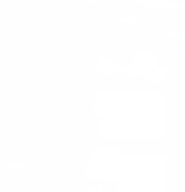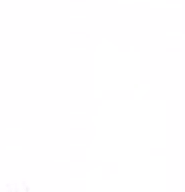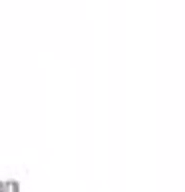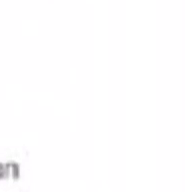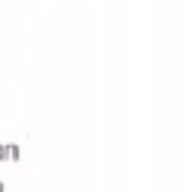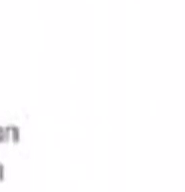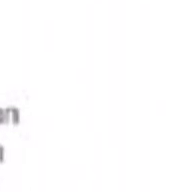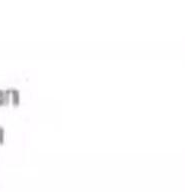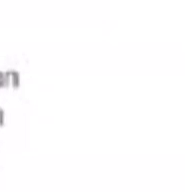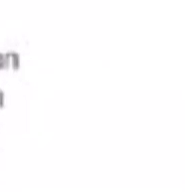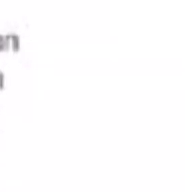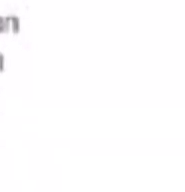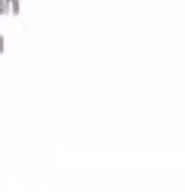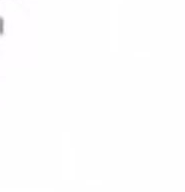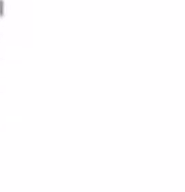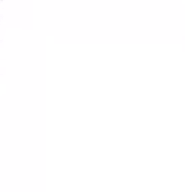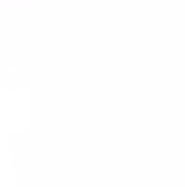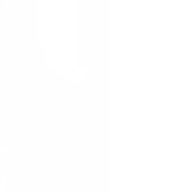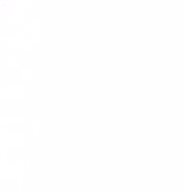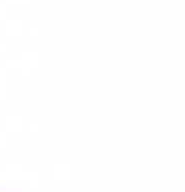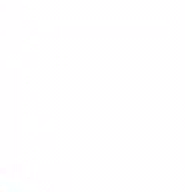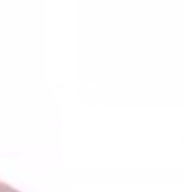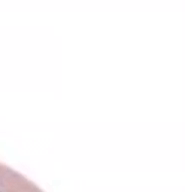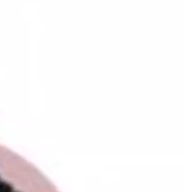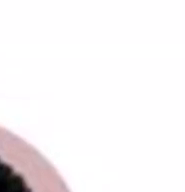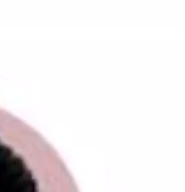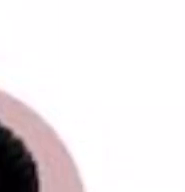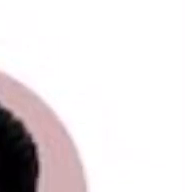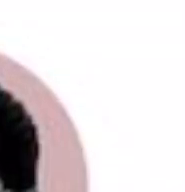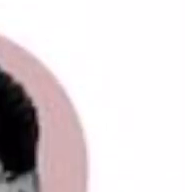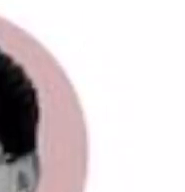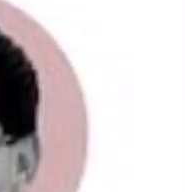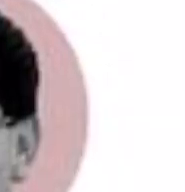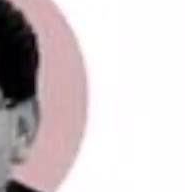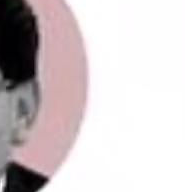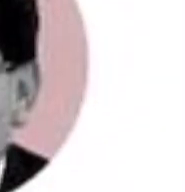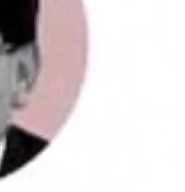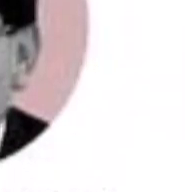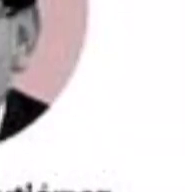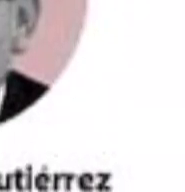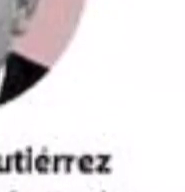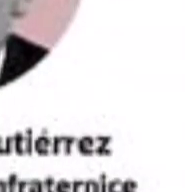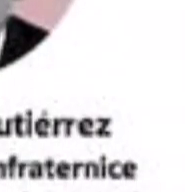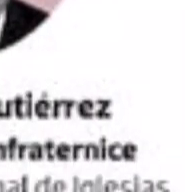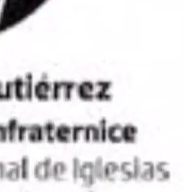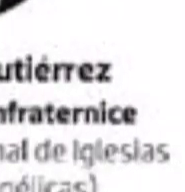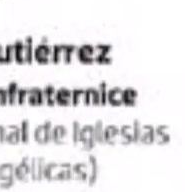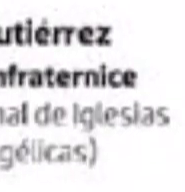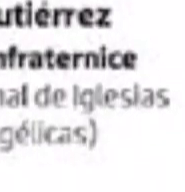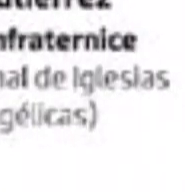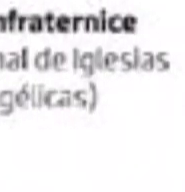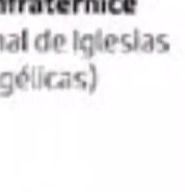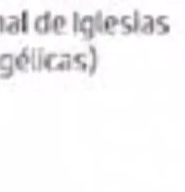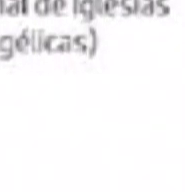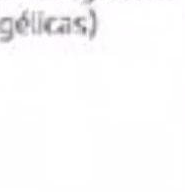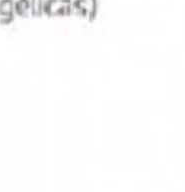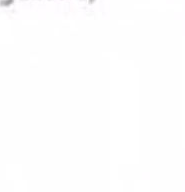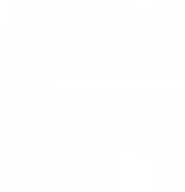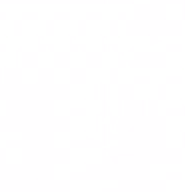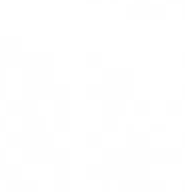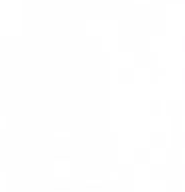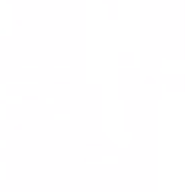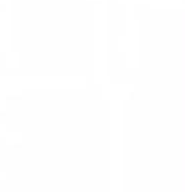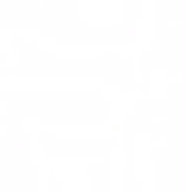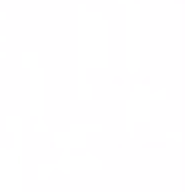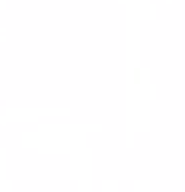iglesia evangélica, que son los que han estado más cercanos a usted, pertenezcan a la nómina de esta Secretaría del Bienestar, sobre todo por la distribución también de la cartilla moral. ¿Esto